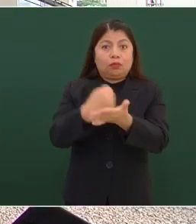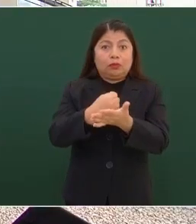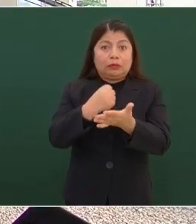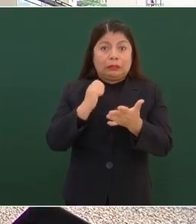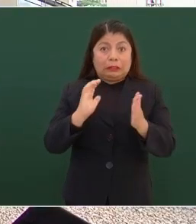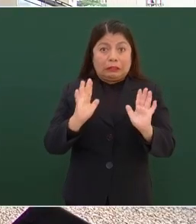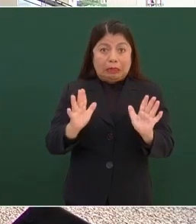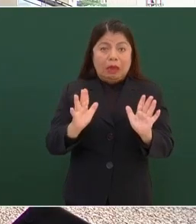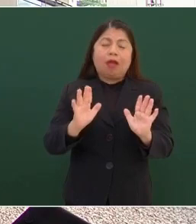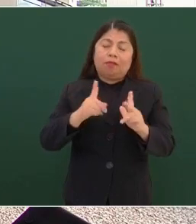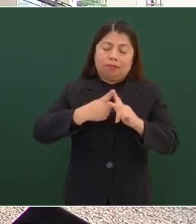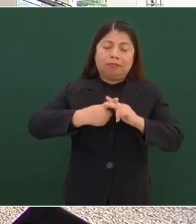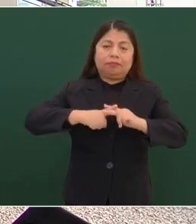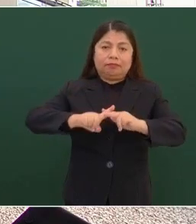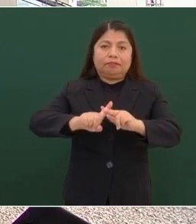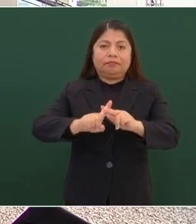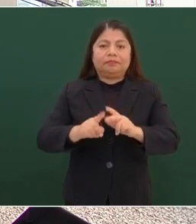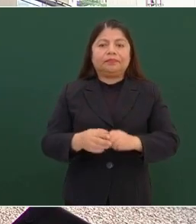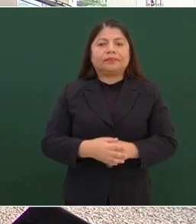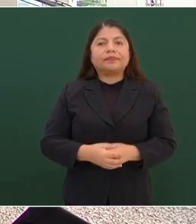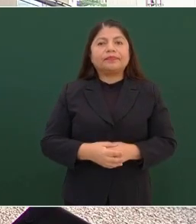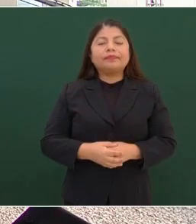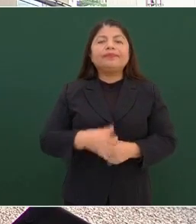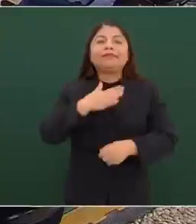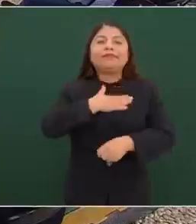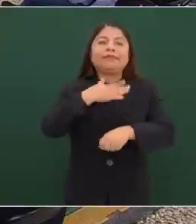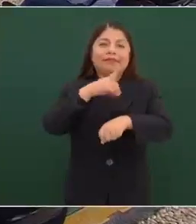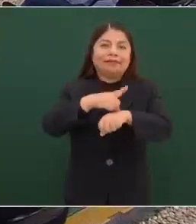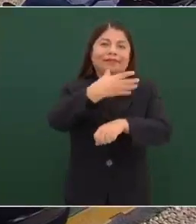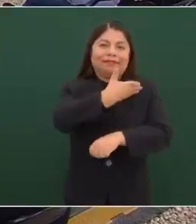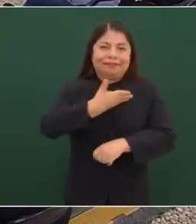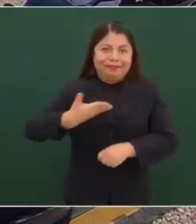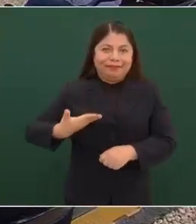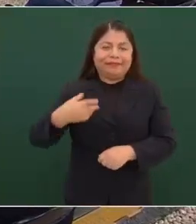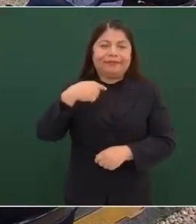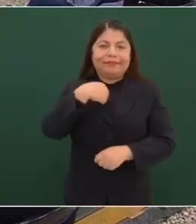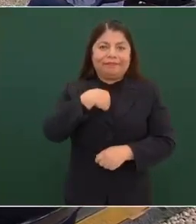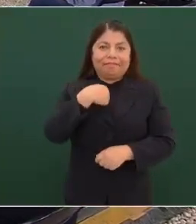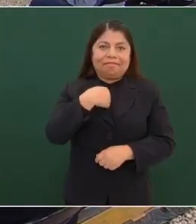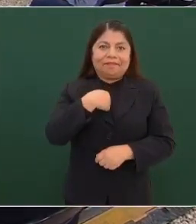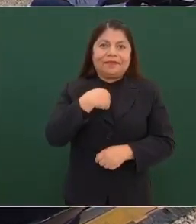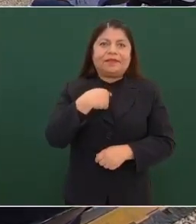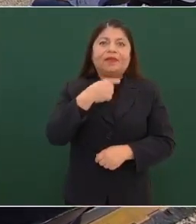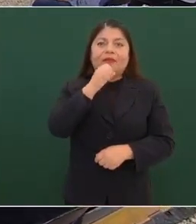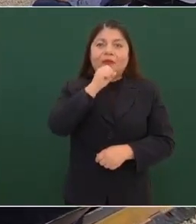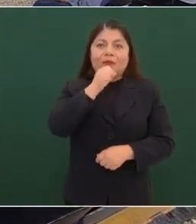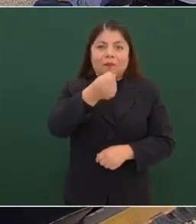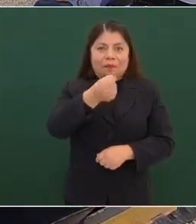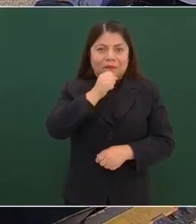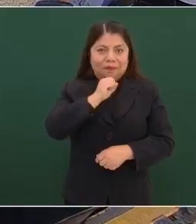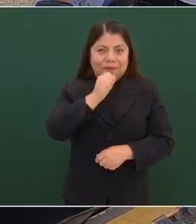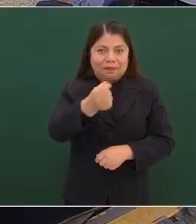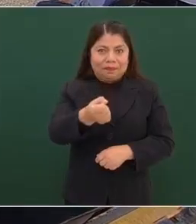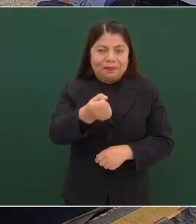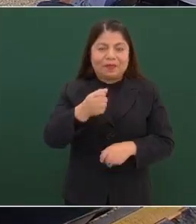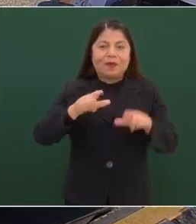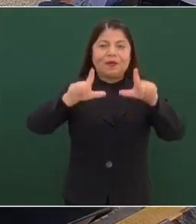Buenos días, señor presidente. Alberto Marroquín Espinosa, de JF Informa, desde Cancún, frecuenciacat.com y desde el portal